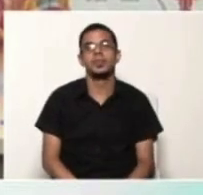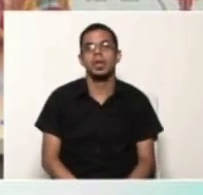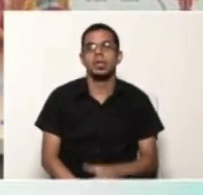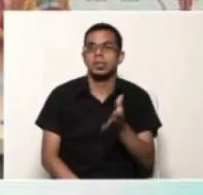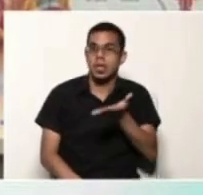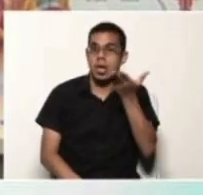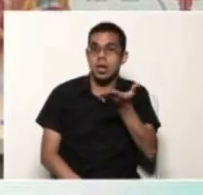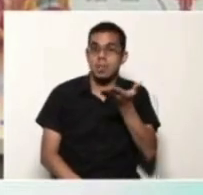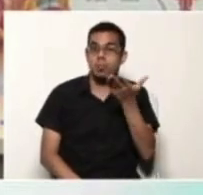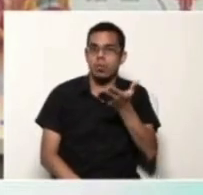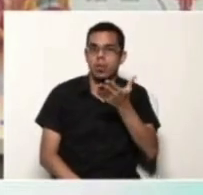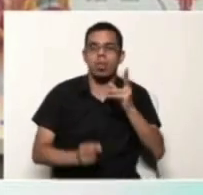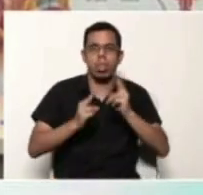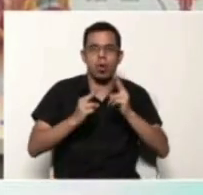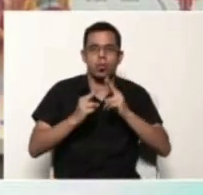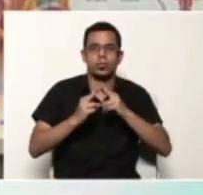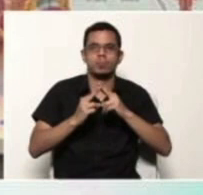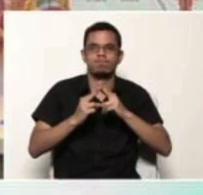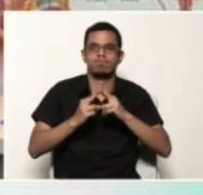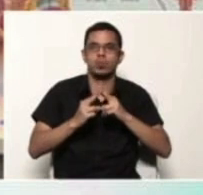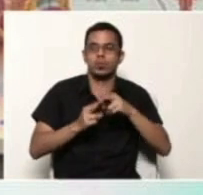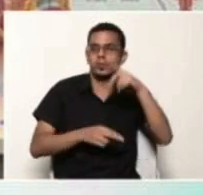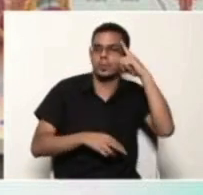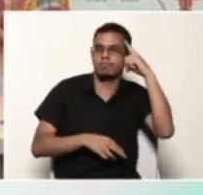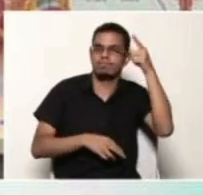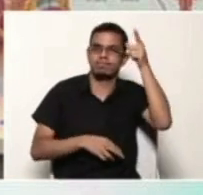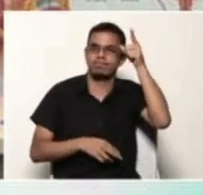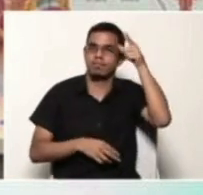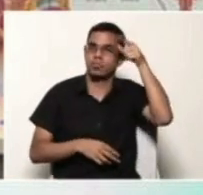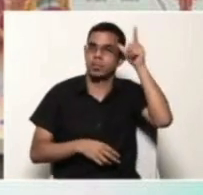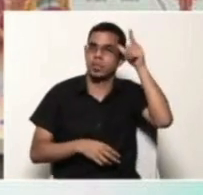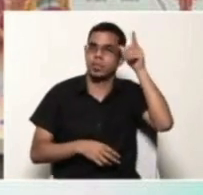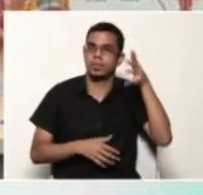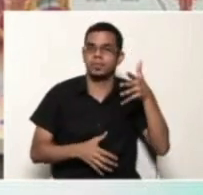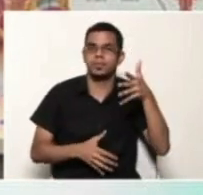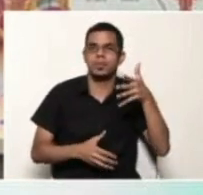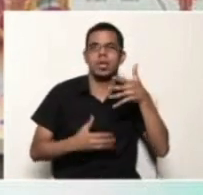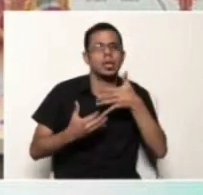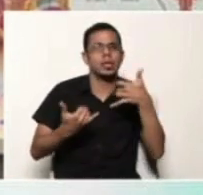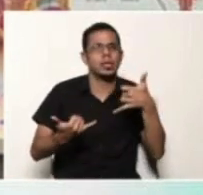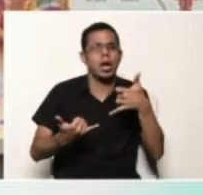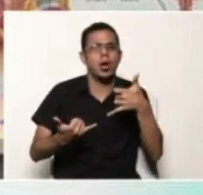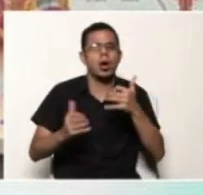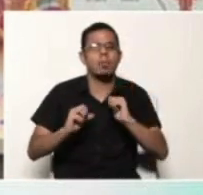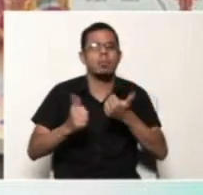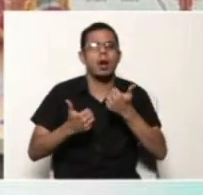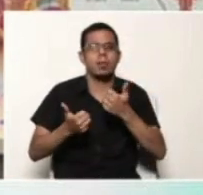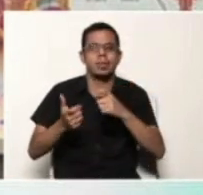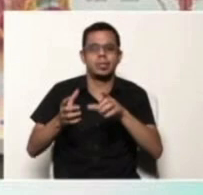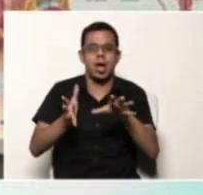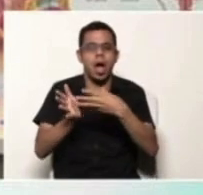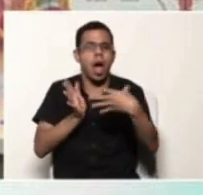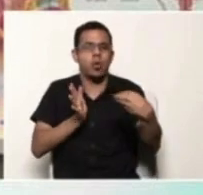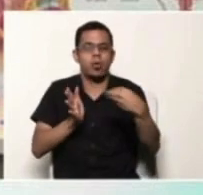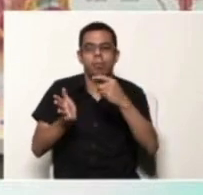nuestros genitales. Hoy les traigo un rompecabezas donde vamos a anotar los nombres y nosotros vamos